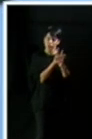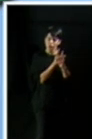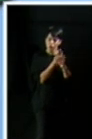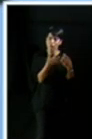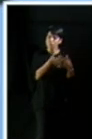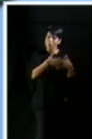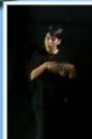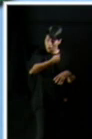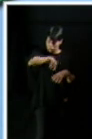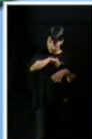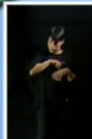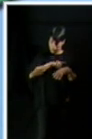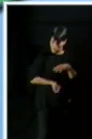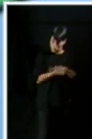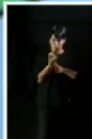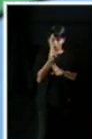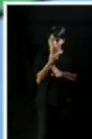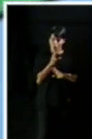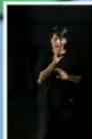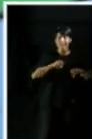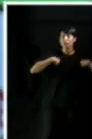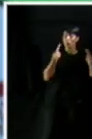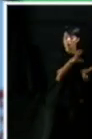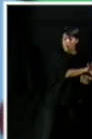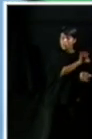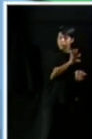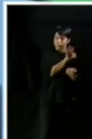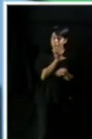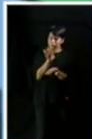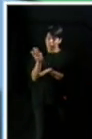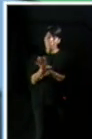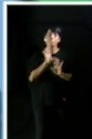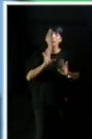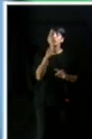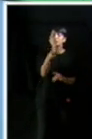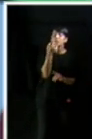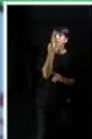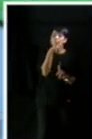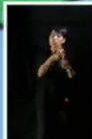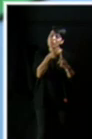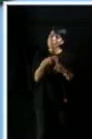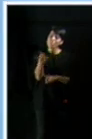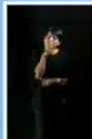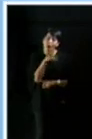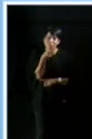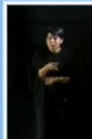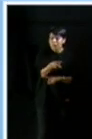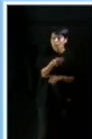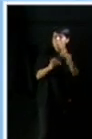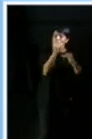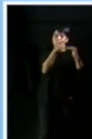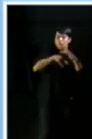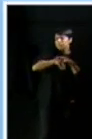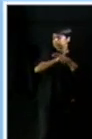extraemos de la naturaleza pero el mal uso acelerar el proceso miles de veces así que usar bien la luz